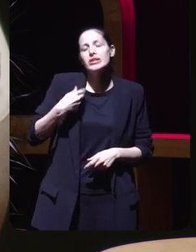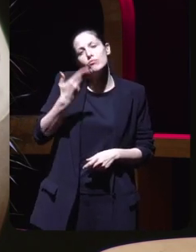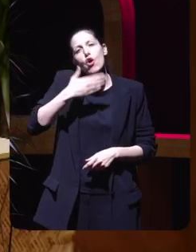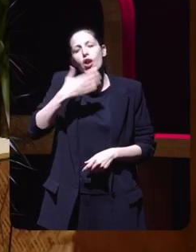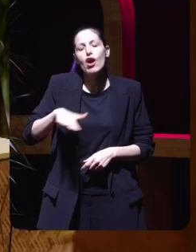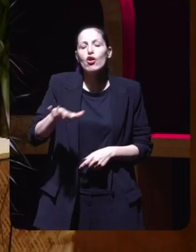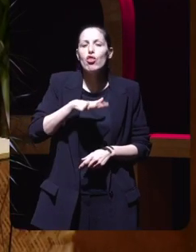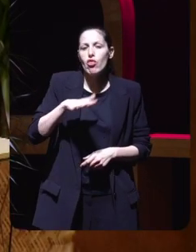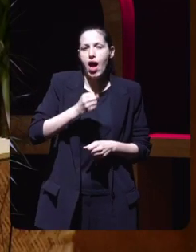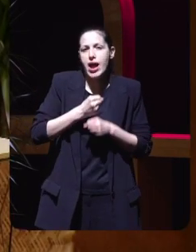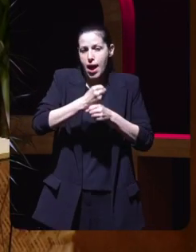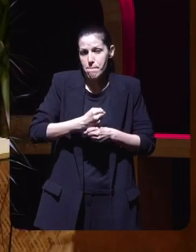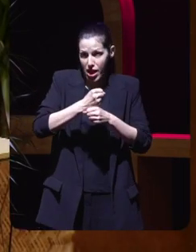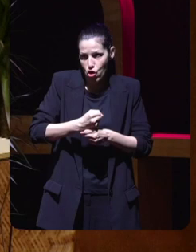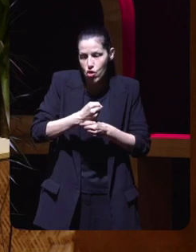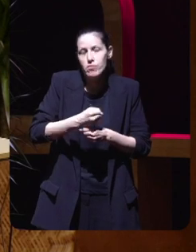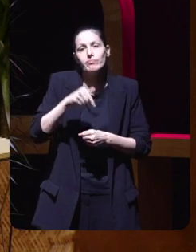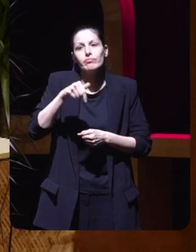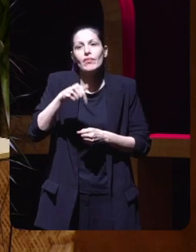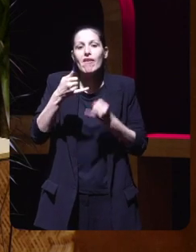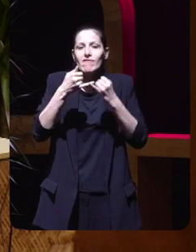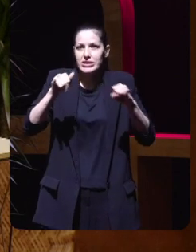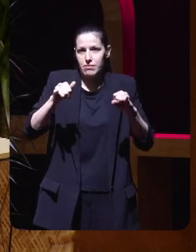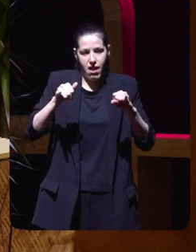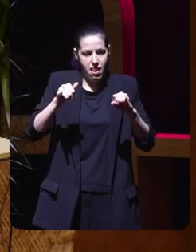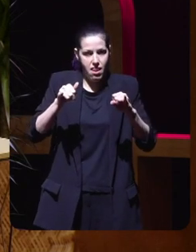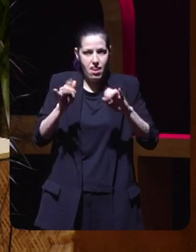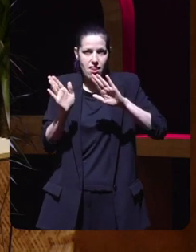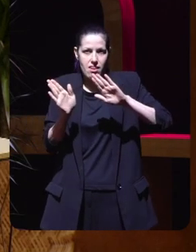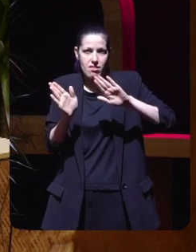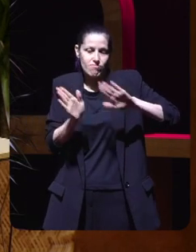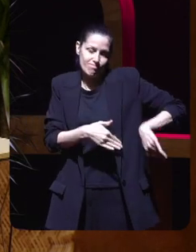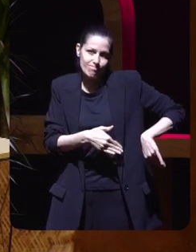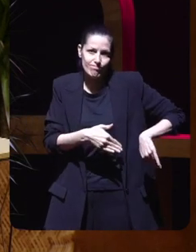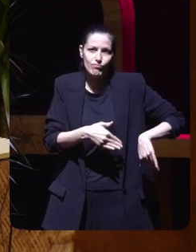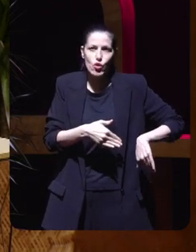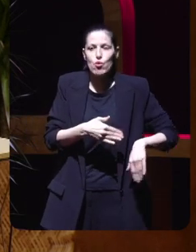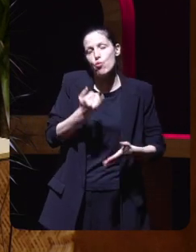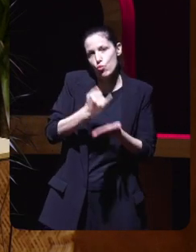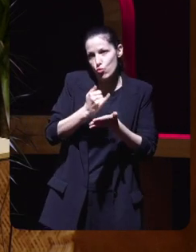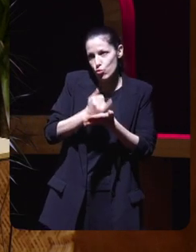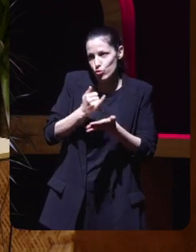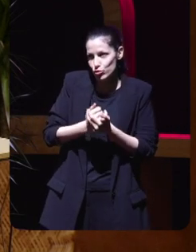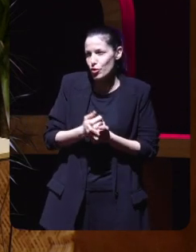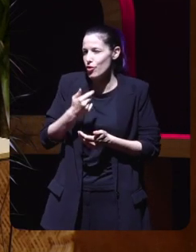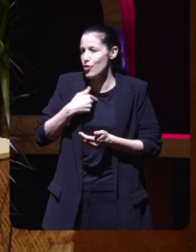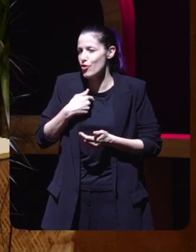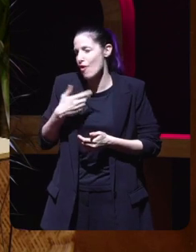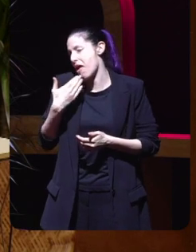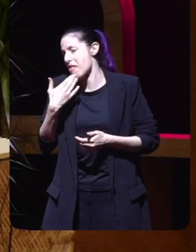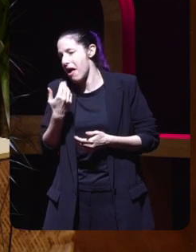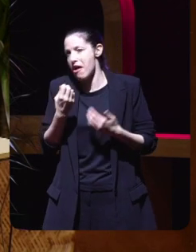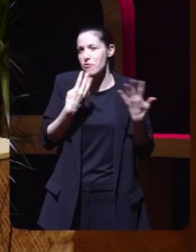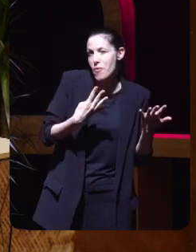festivas de fin de curso de Cole entonces claro de eso ahora mismo Pues por aquí corriendo con lejanos